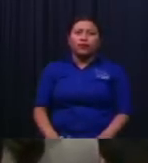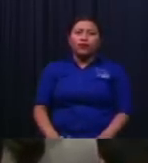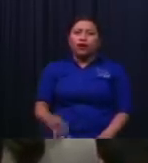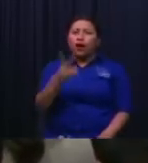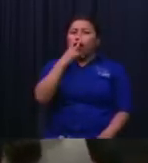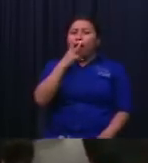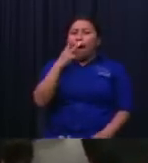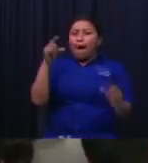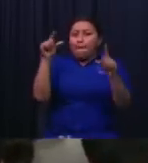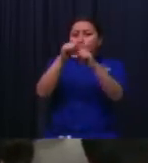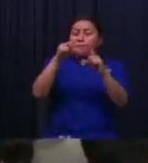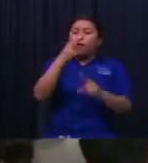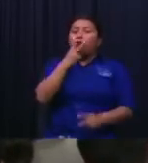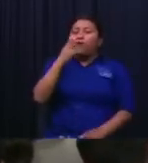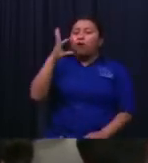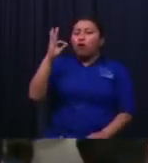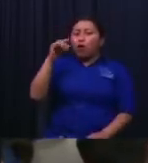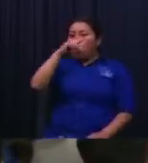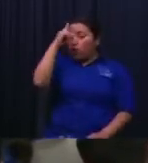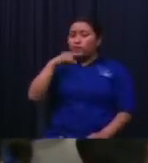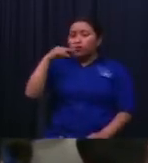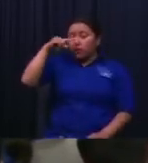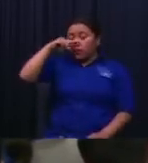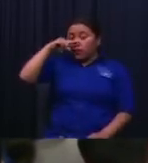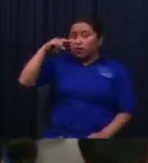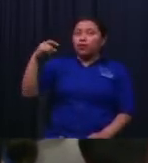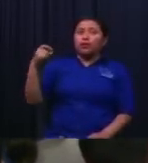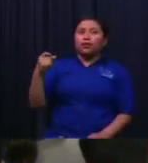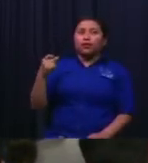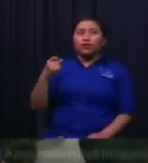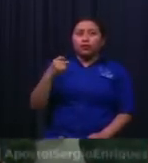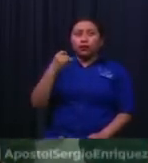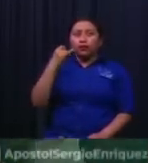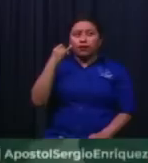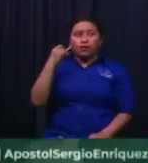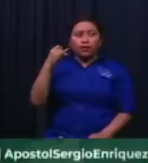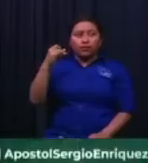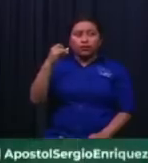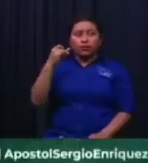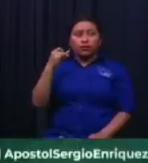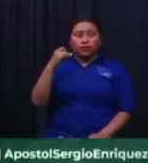hostilidad. Enemistad, rivalidad, oposición,